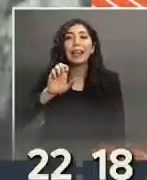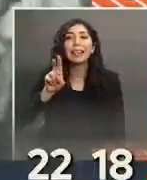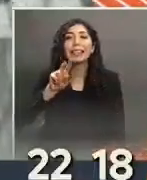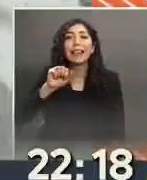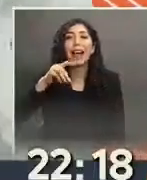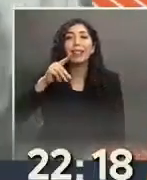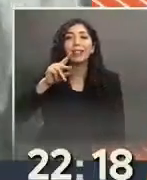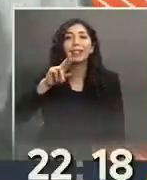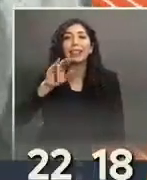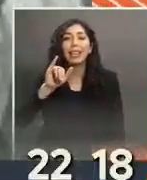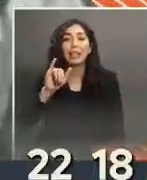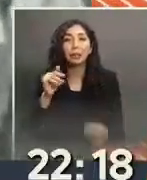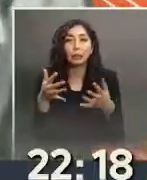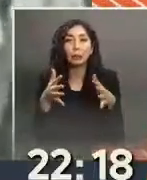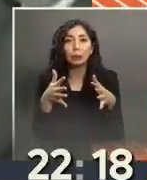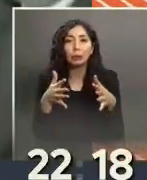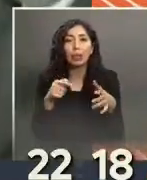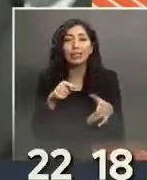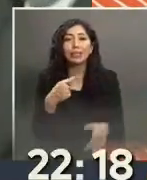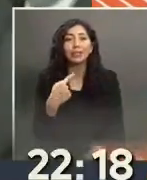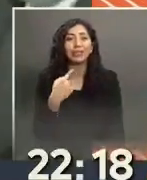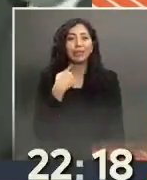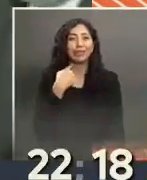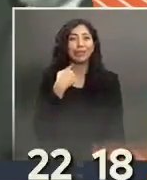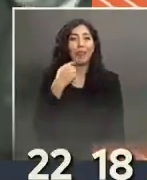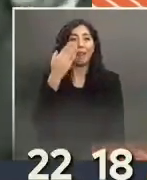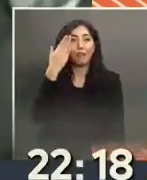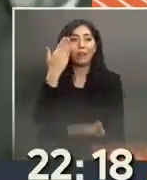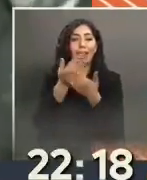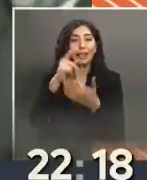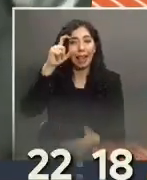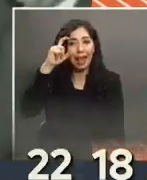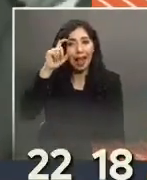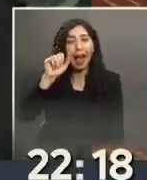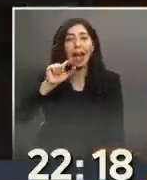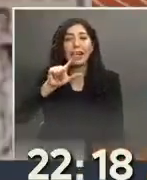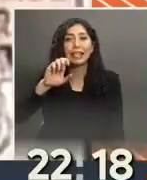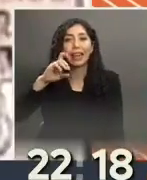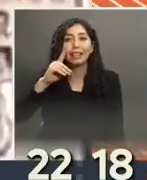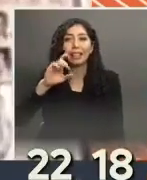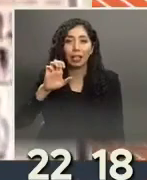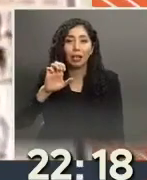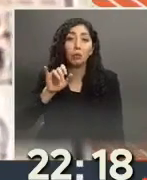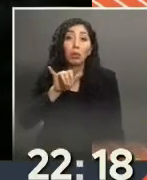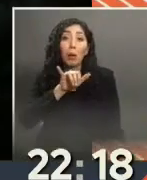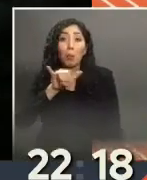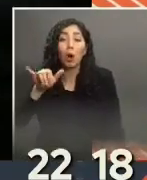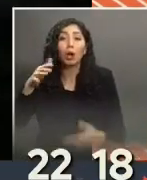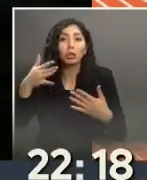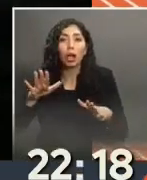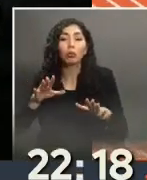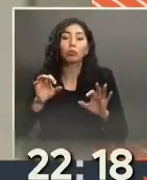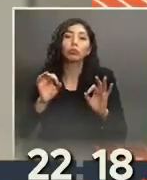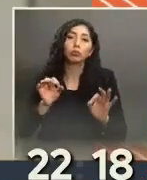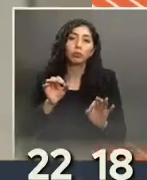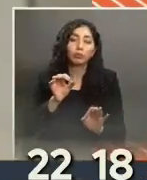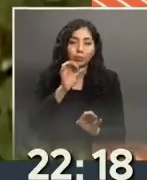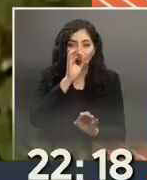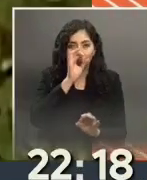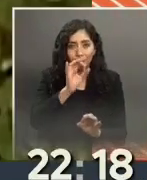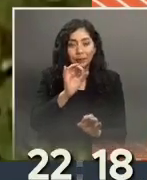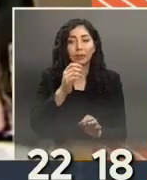comando lo habría perjudicado frente a salvador allende luego historia llegó el golpe militar la televisión a color